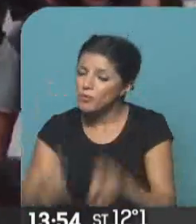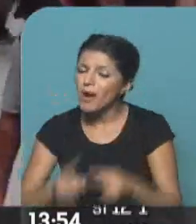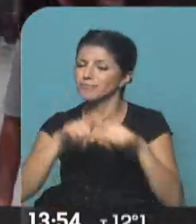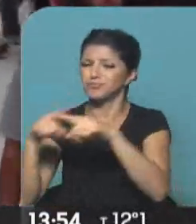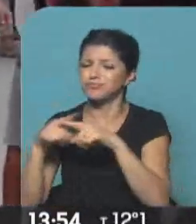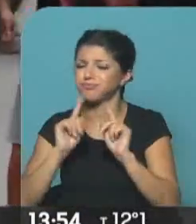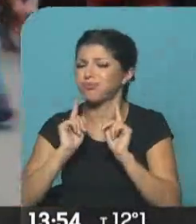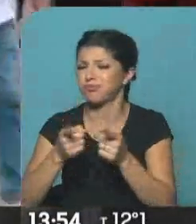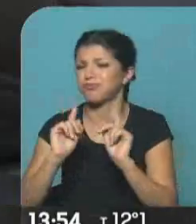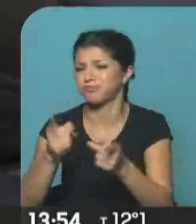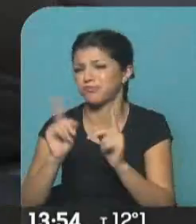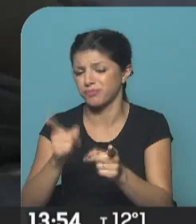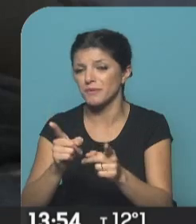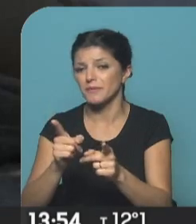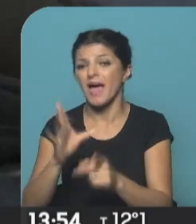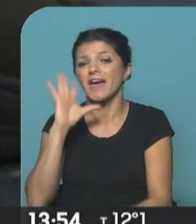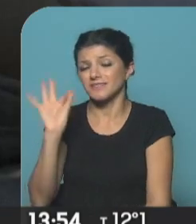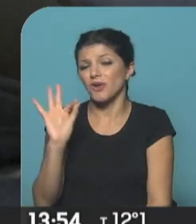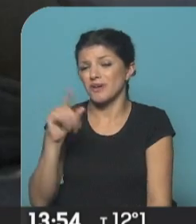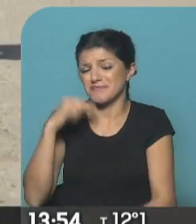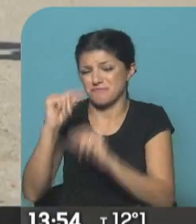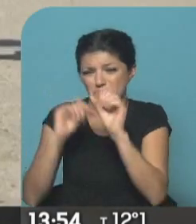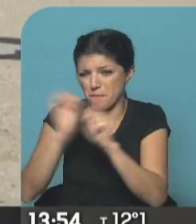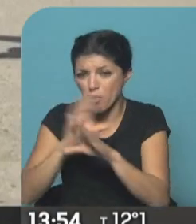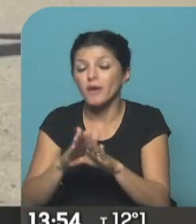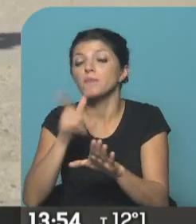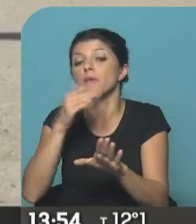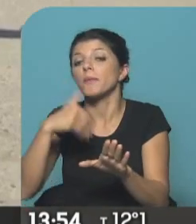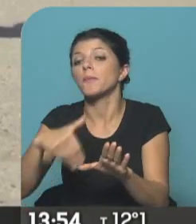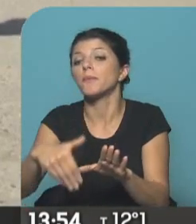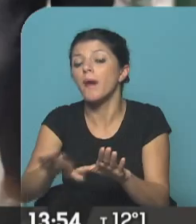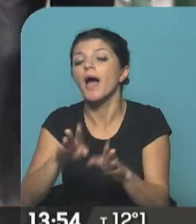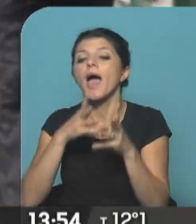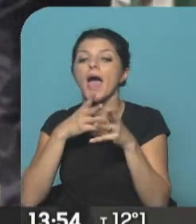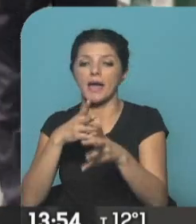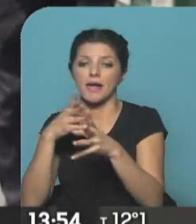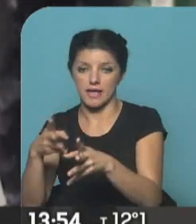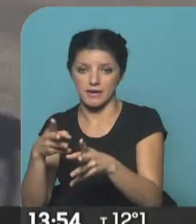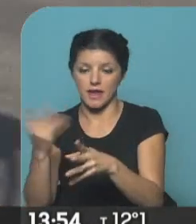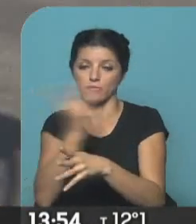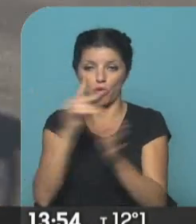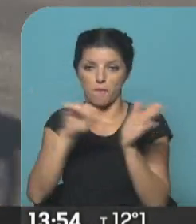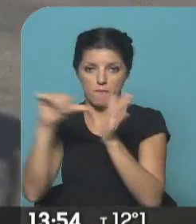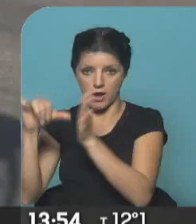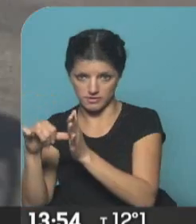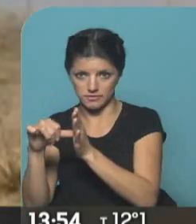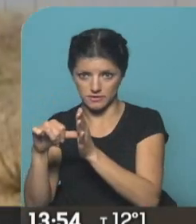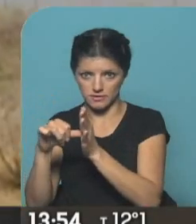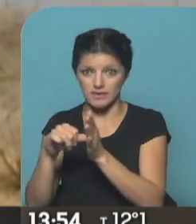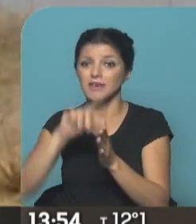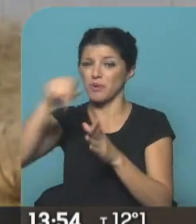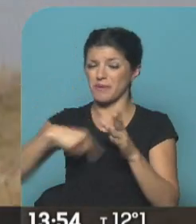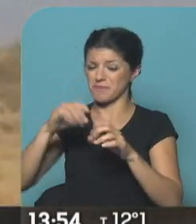una frialdad que cíclicamente explota y amenaza con derivar en una guerra regional de